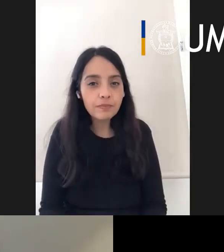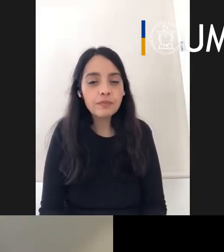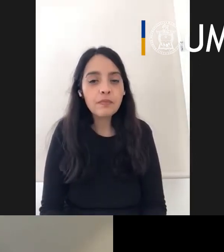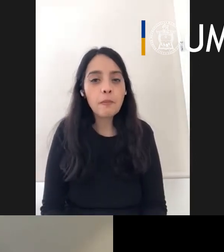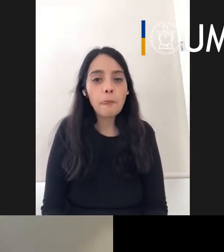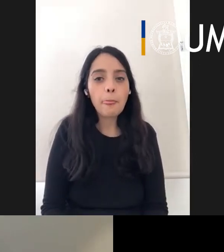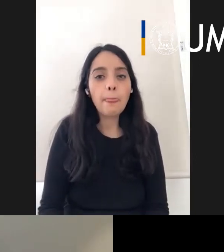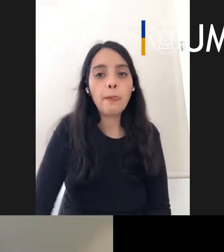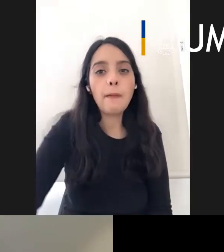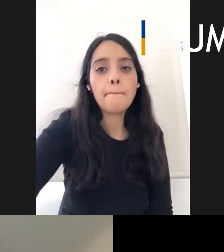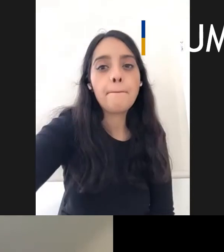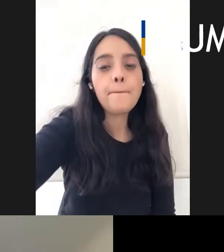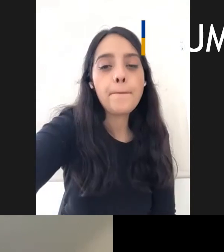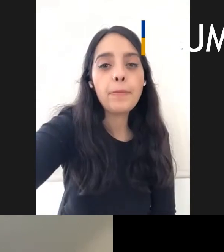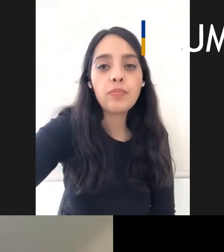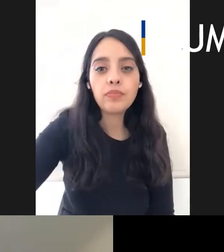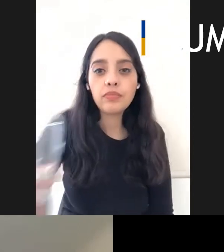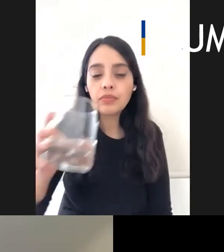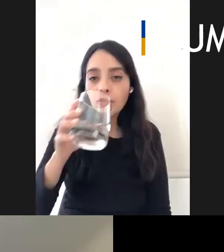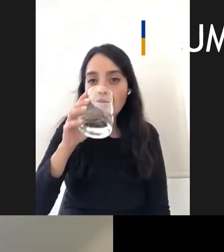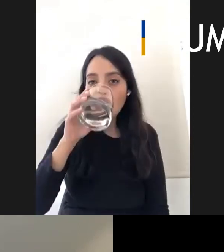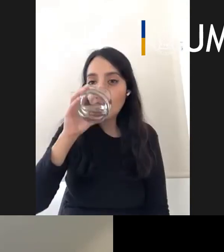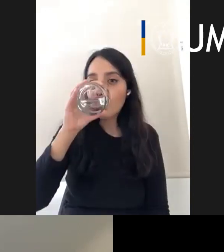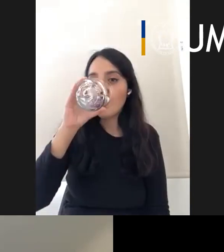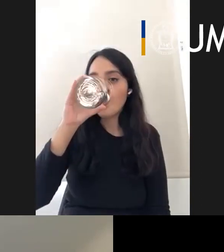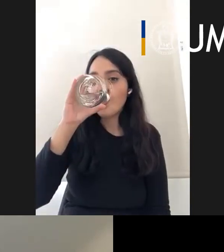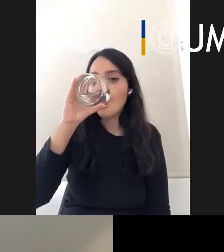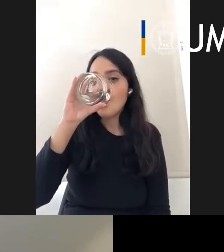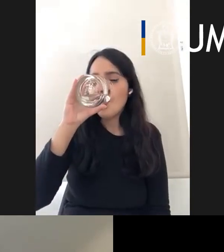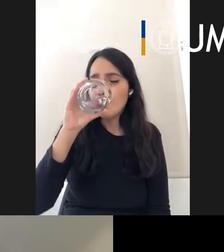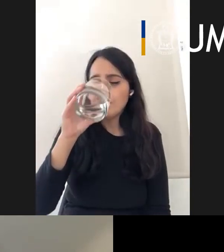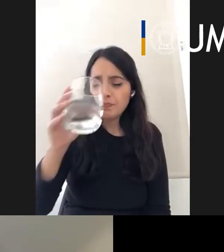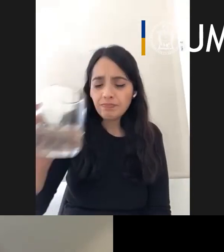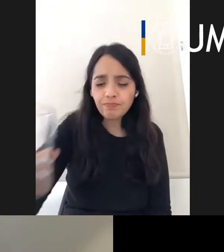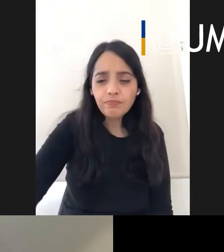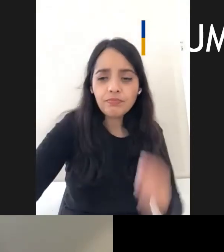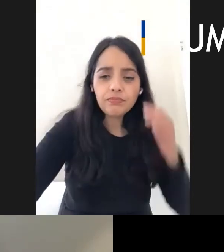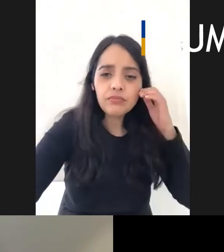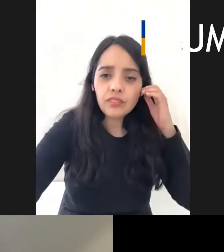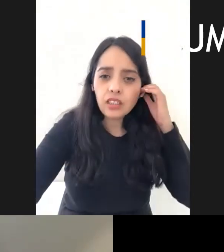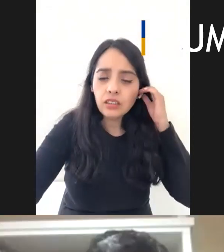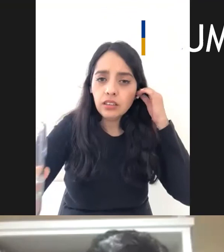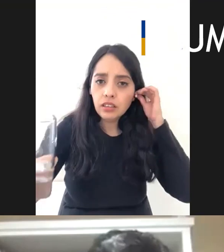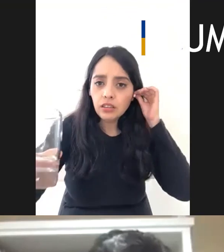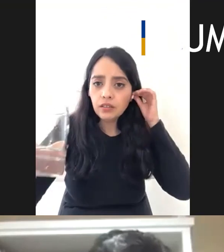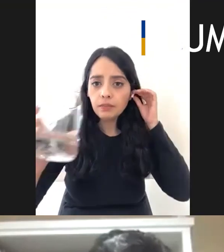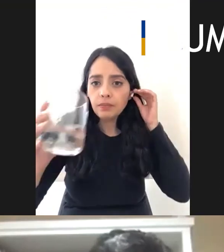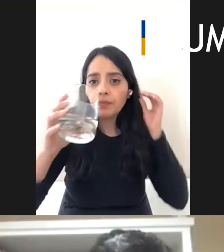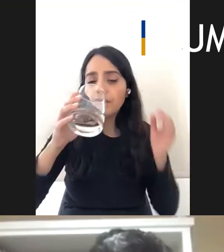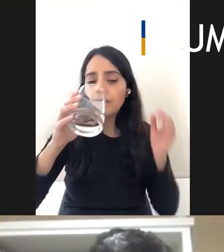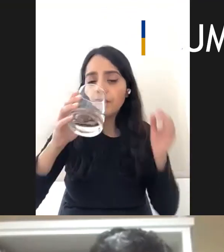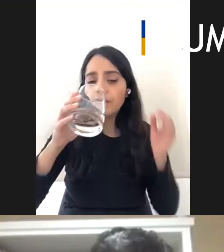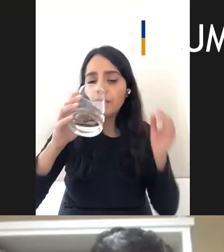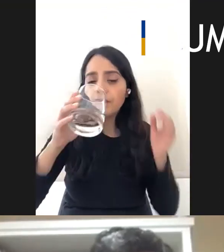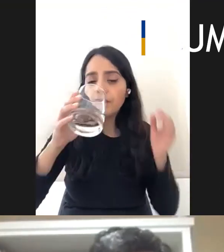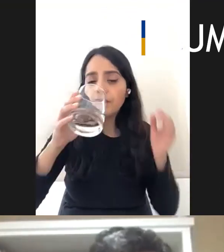Por ahí está César, puede contestar. Voy a comentar, María de los Ángeles, algo que decía Héctor antes que